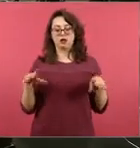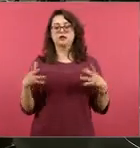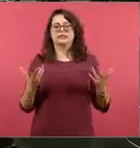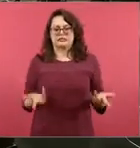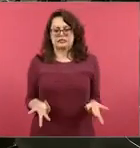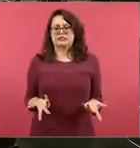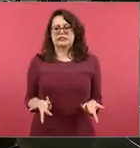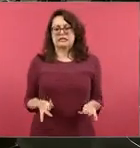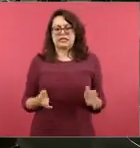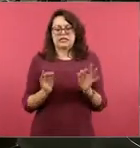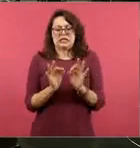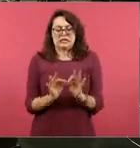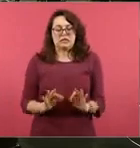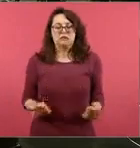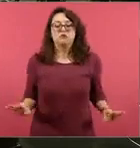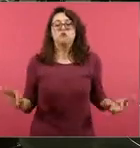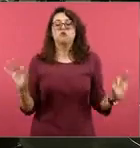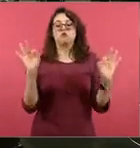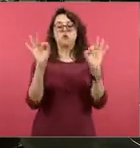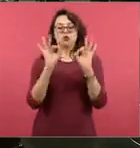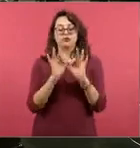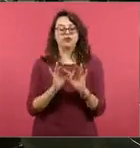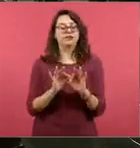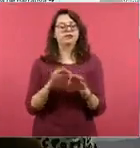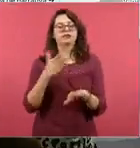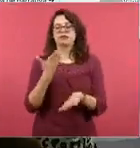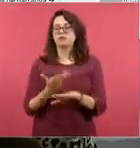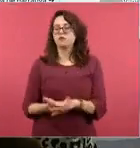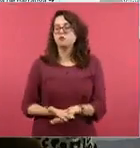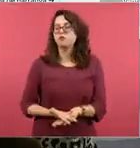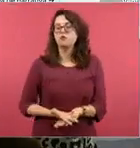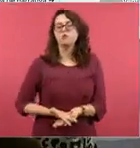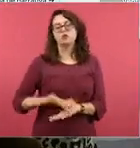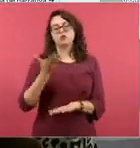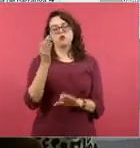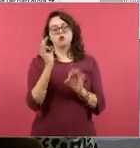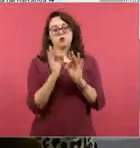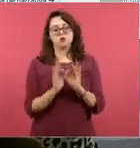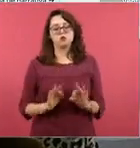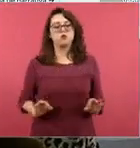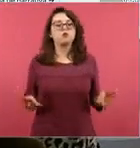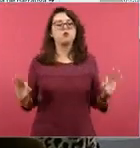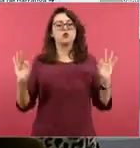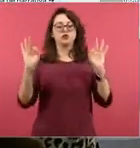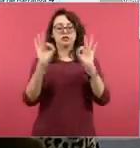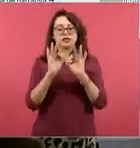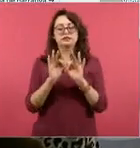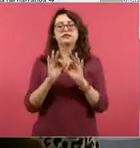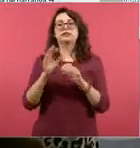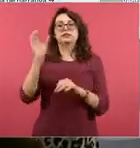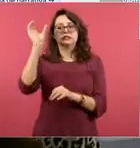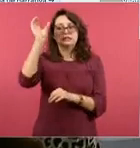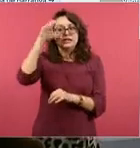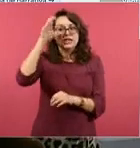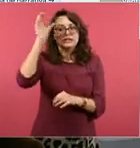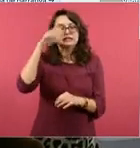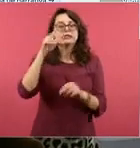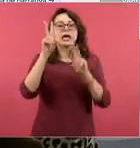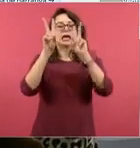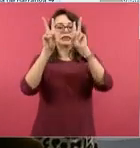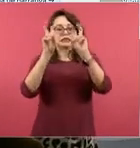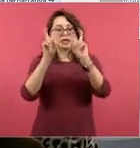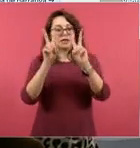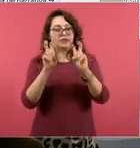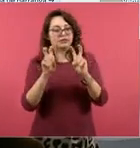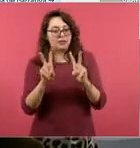trascendencia histórica, disciplinar que cada una de las disciplinas que componen los campos, pero también